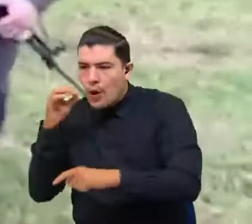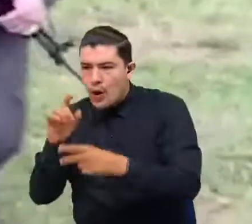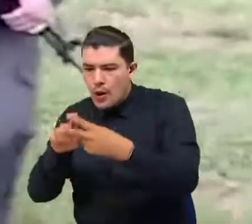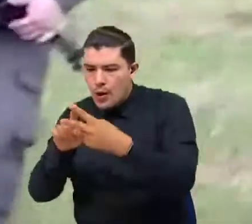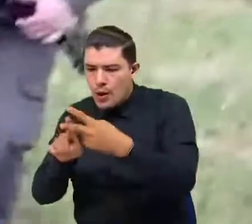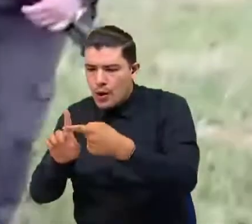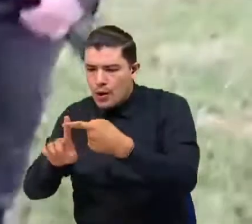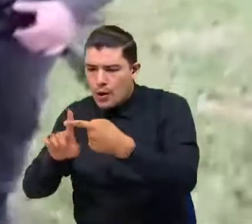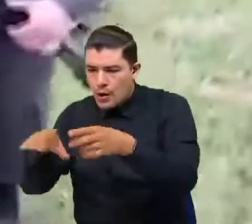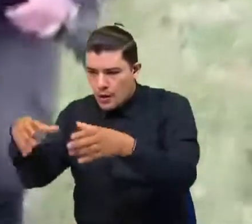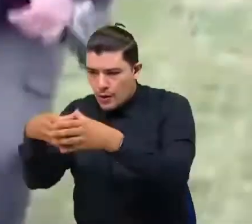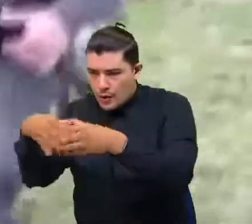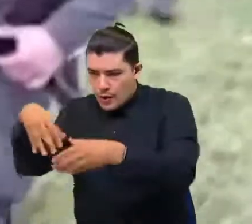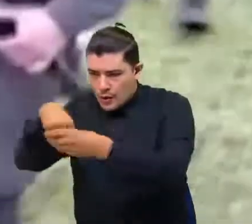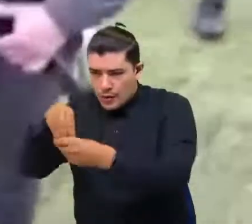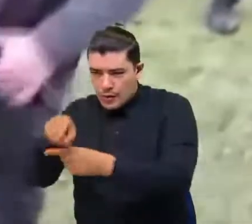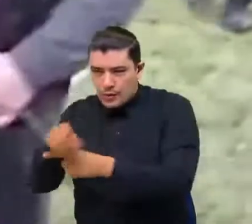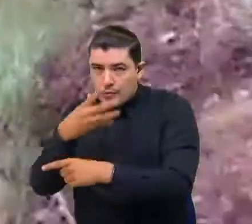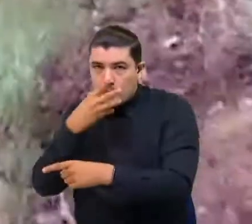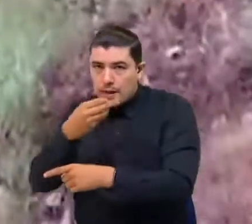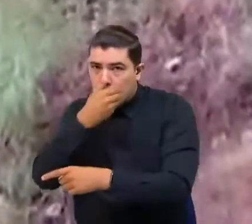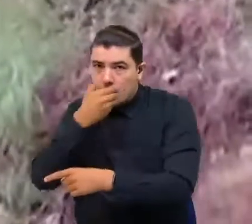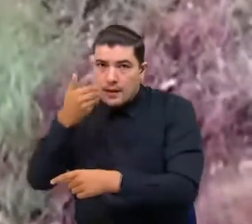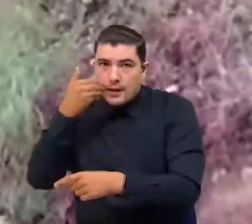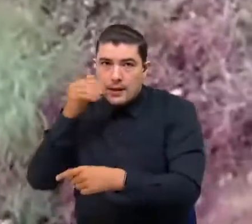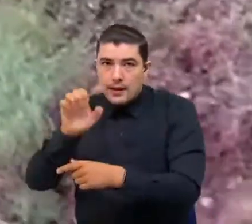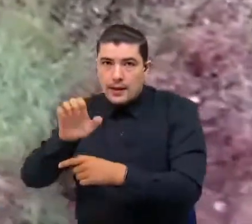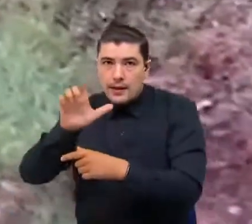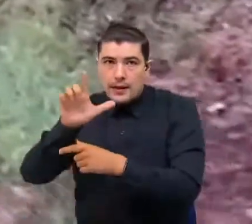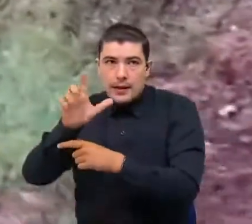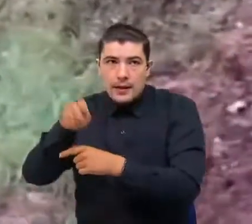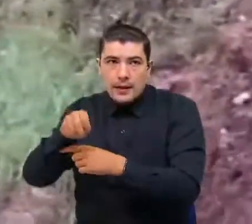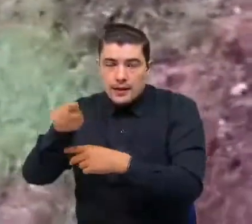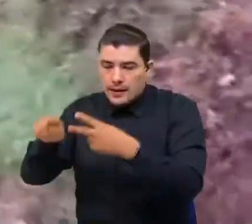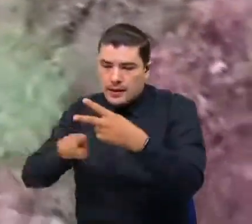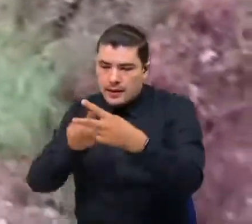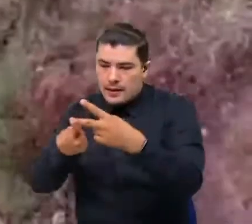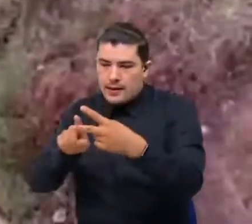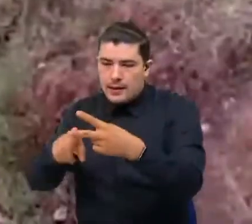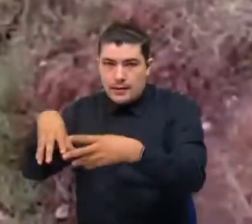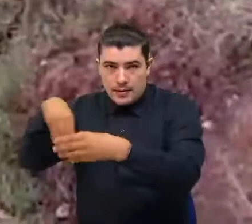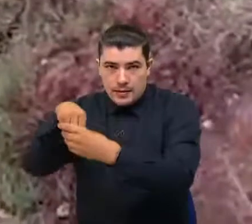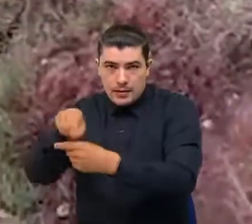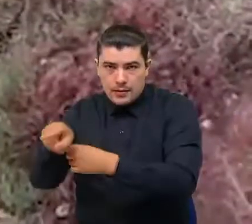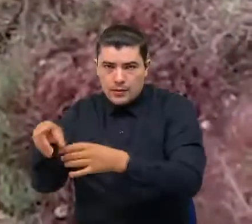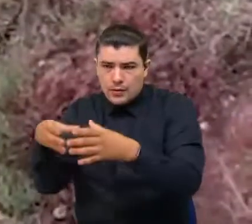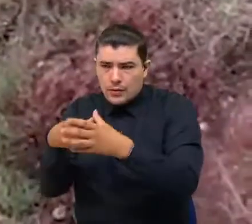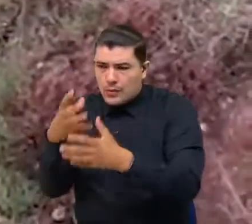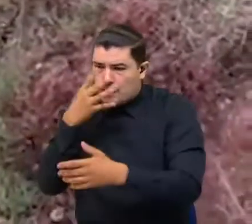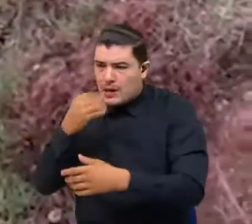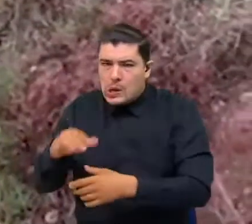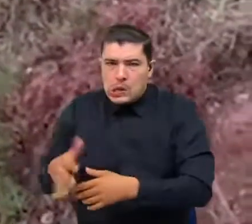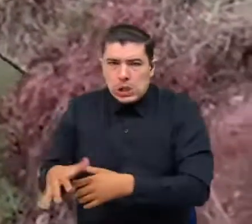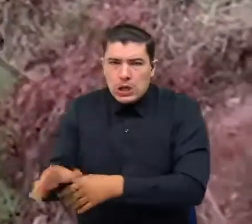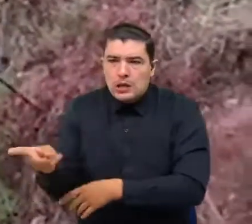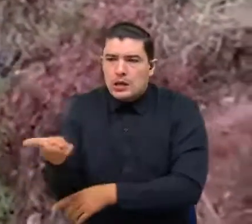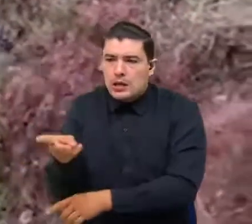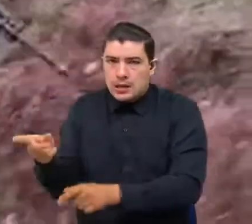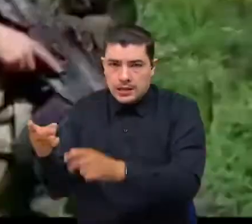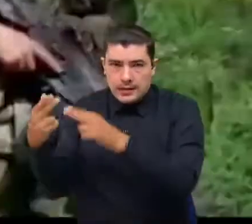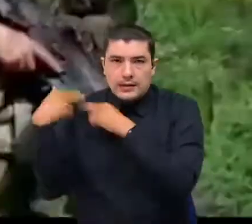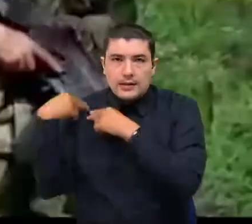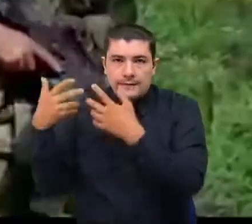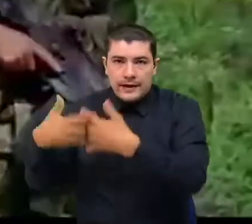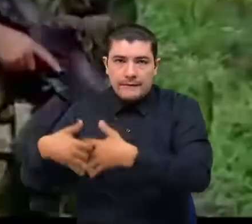integrante del grupo armado organizado lm y otro así aparte de la delincuencia común tropas de la fuerza de tarea